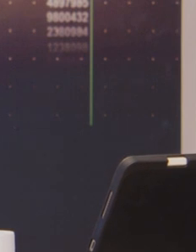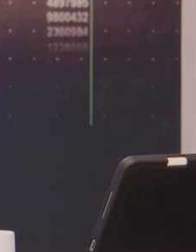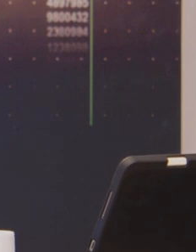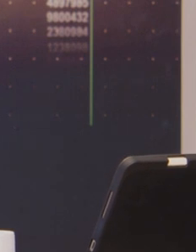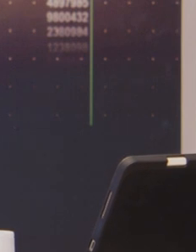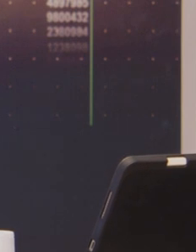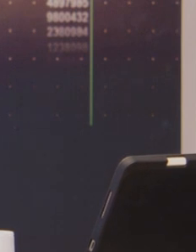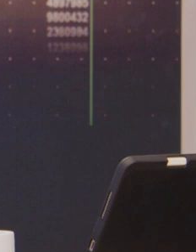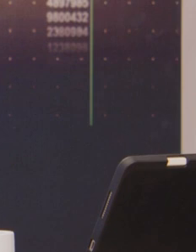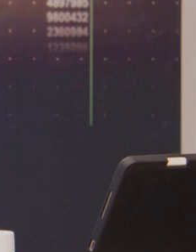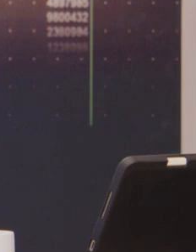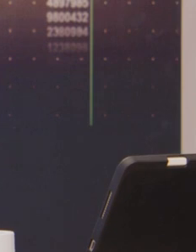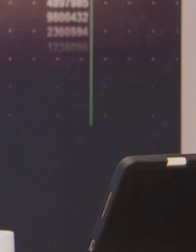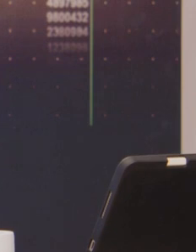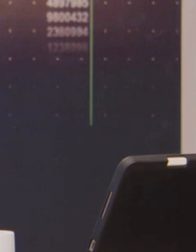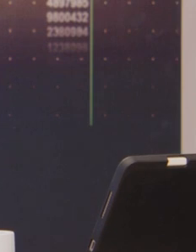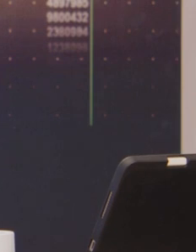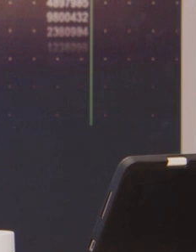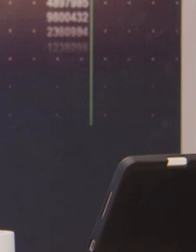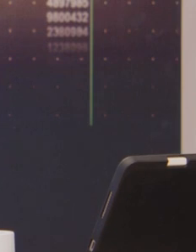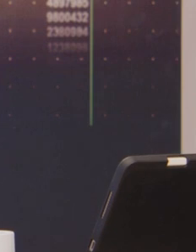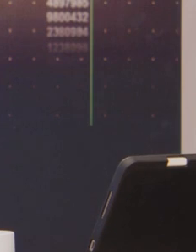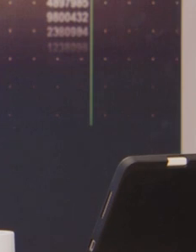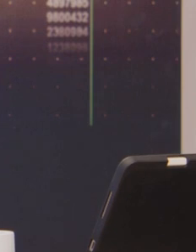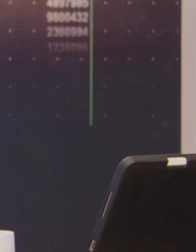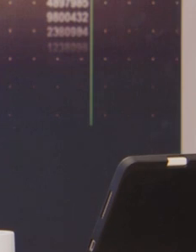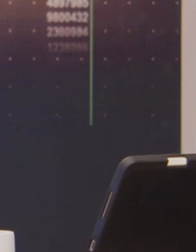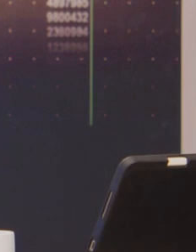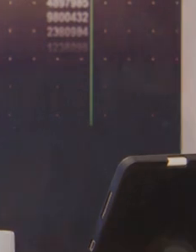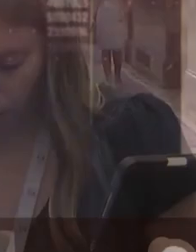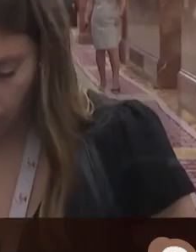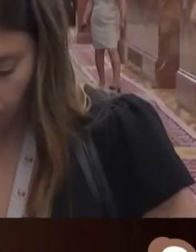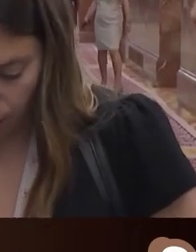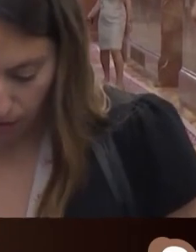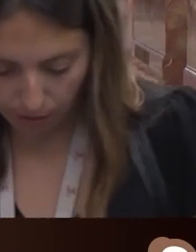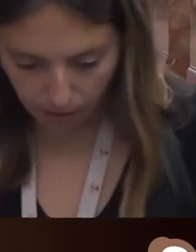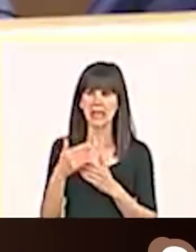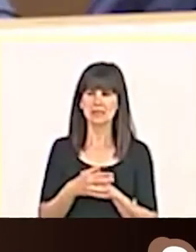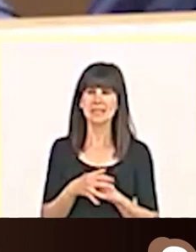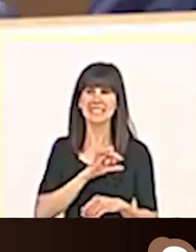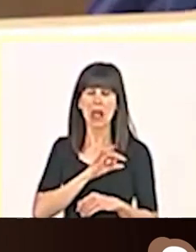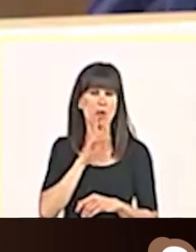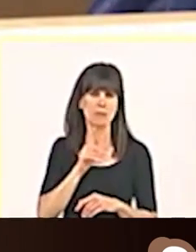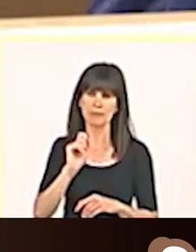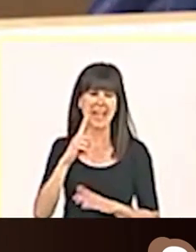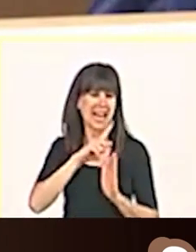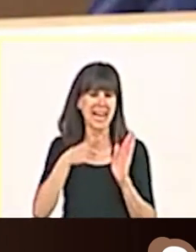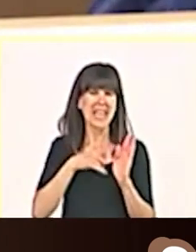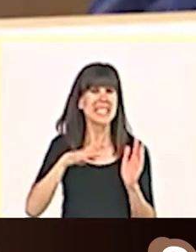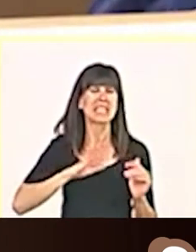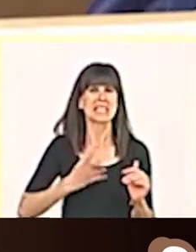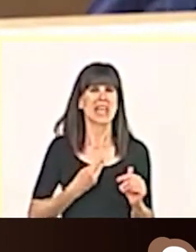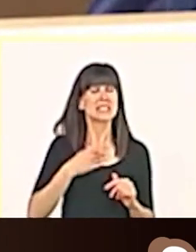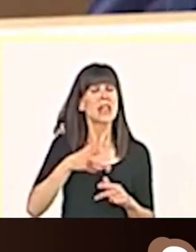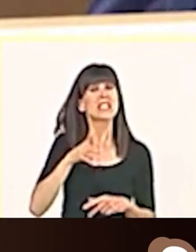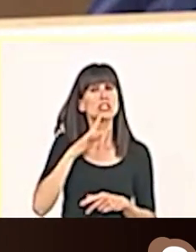La fiscalía anunciando que interviene está prevaricando. Hombre, está siguiendo el juego al gobierno, pero no puede intervenir cuando la fiscalía, igual que